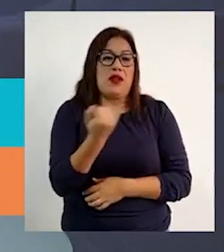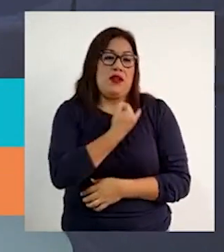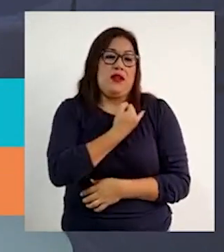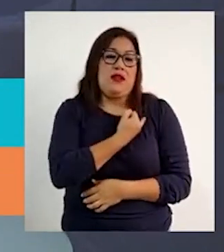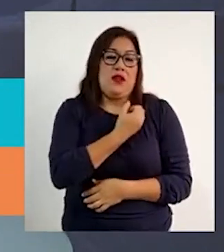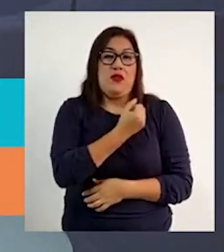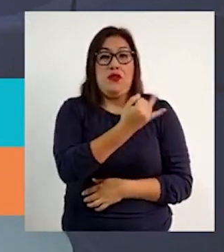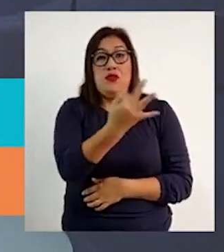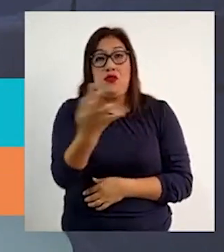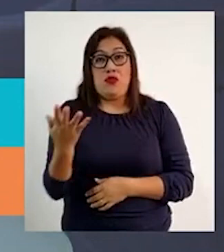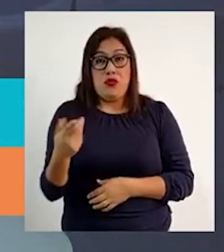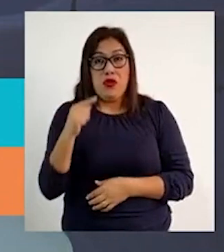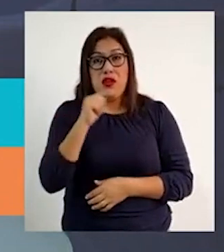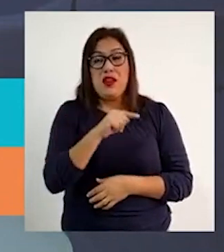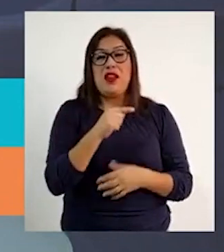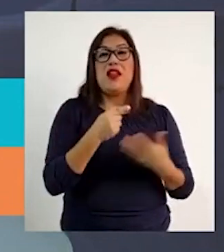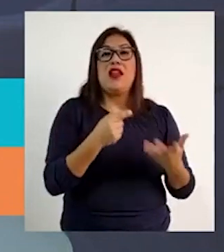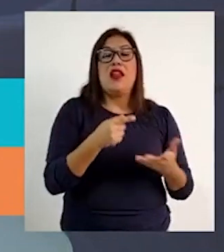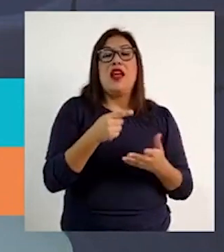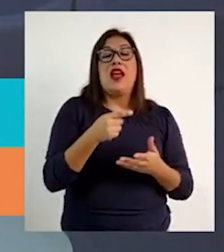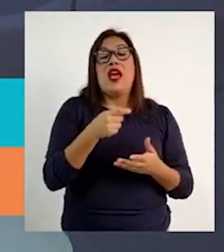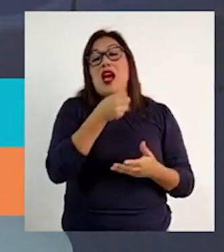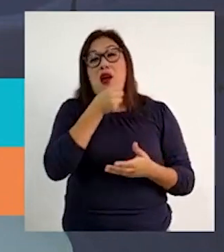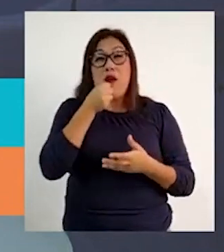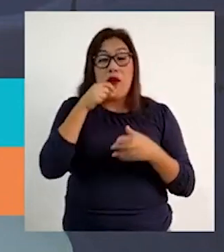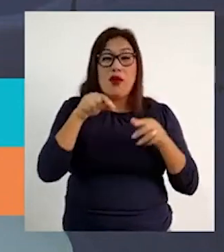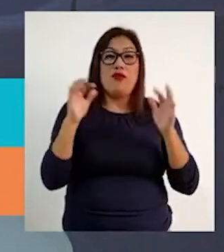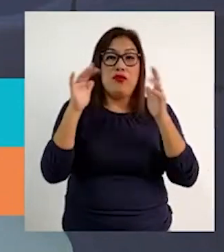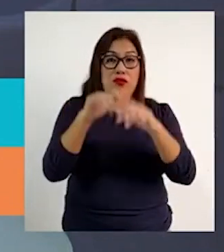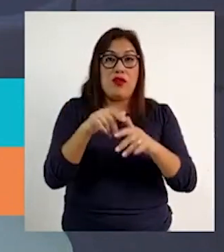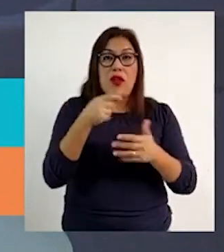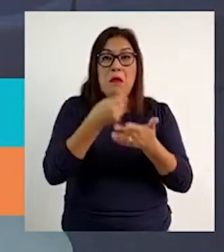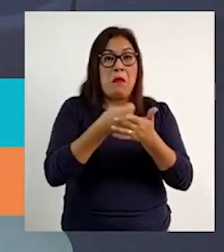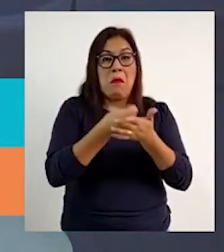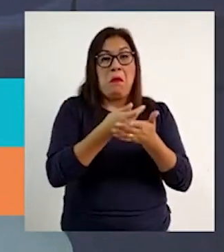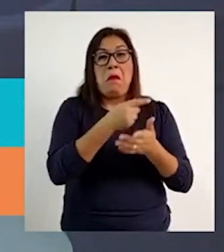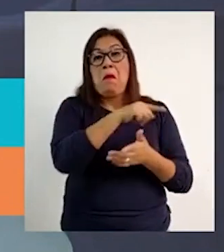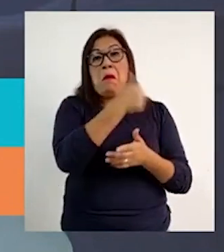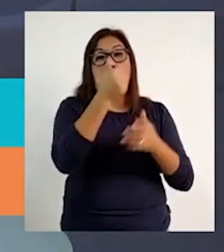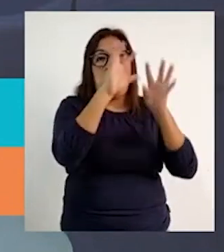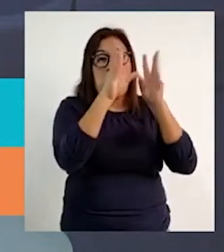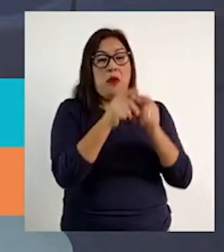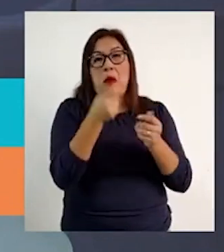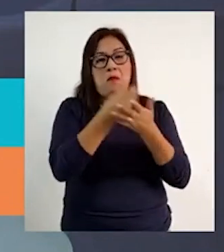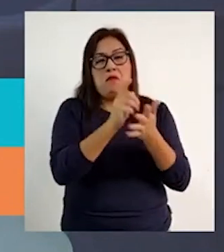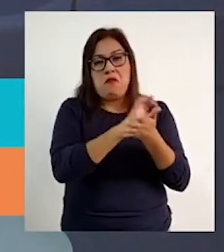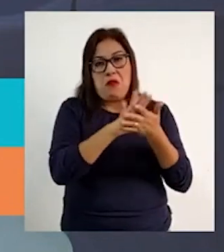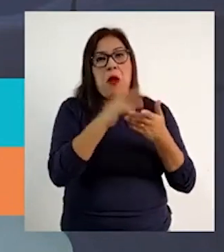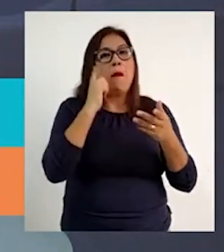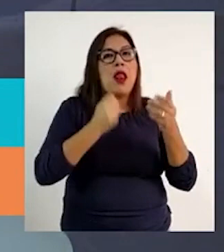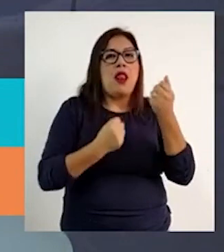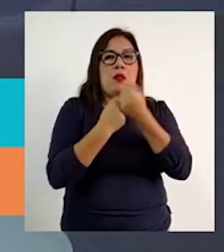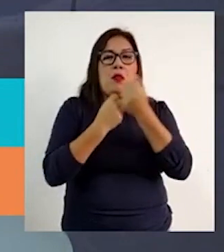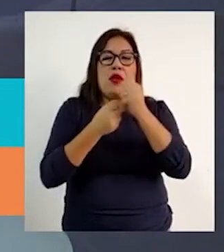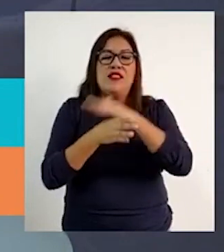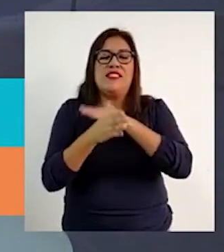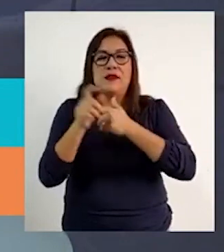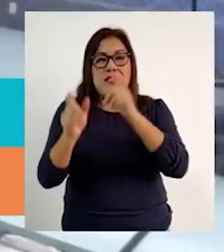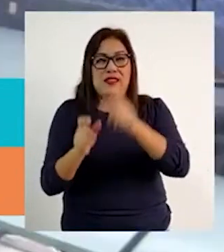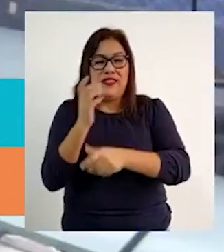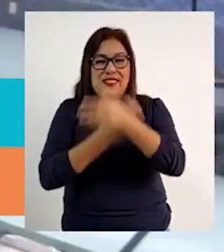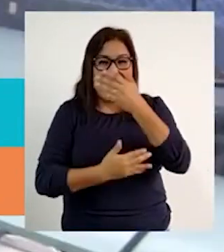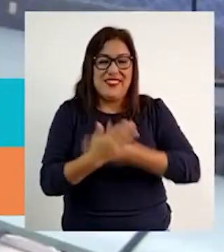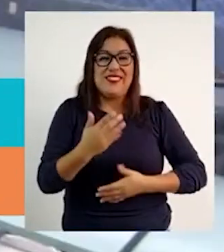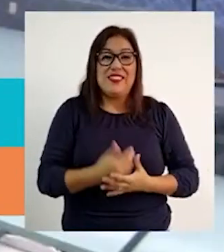ellas Bend But Not Broken, que es una organización sin fines de lucro que también trabaja para la accesibilidad de personas con discapacidad. Bueno, y a todo